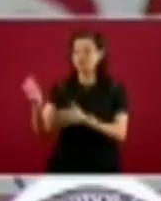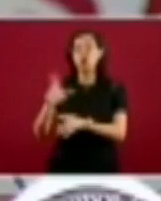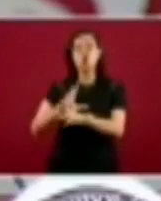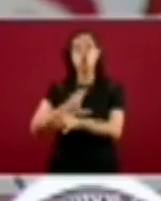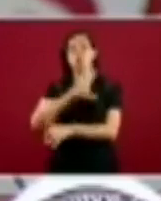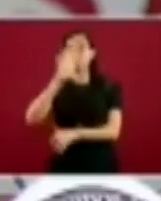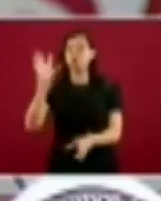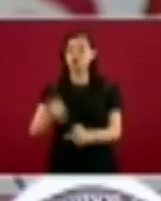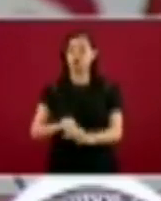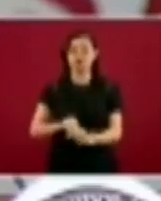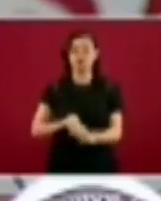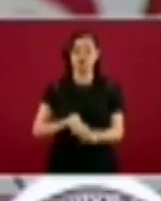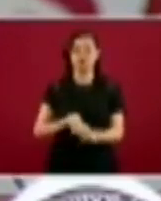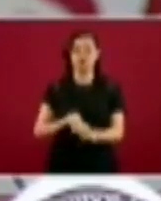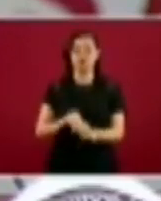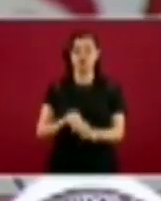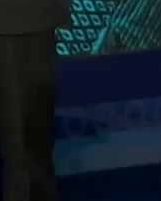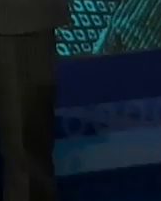completo